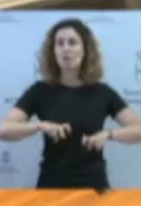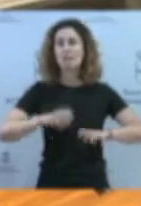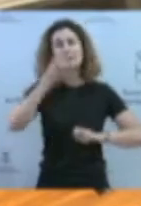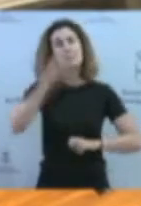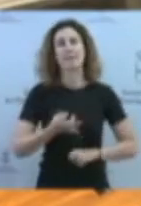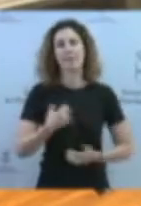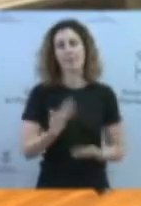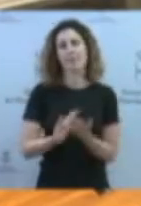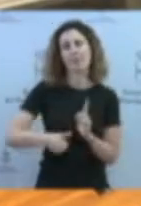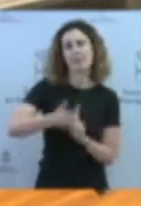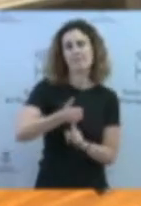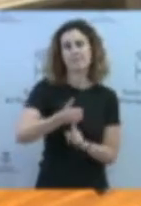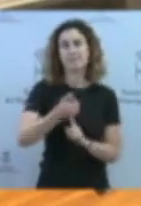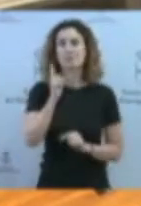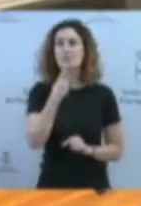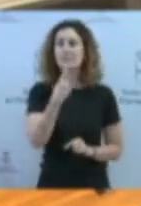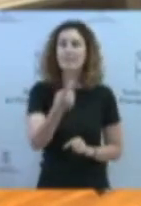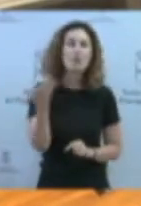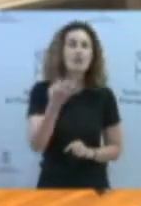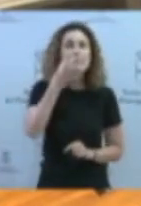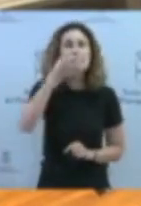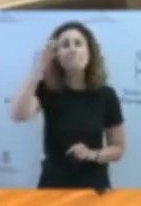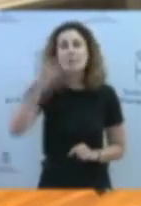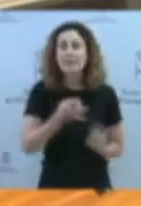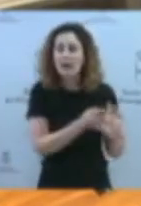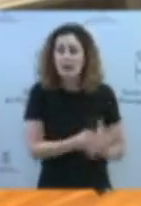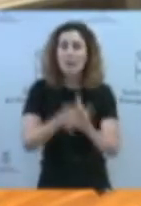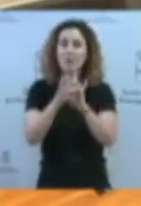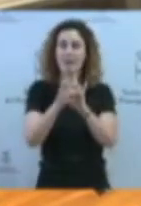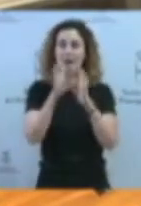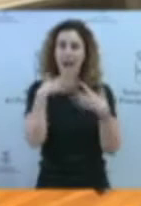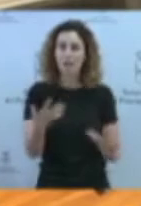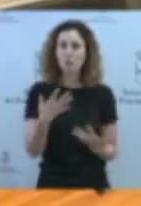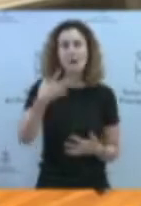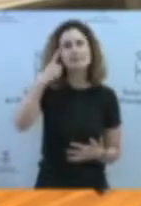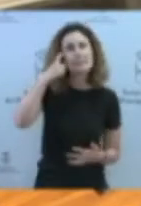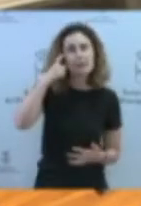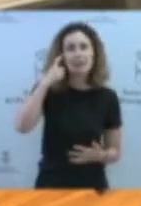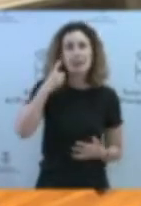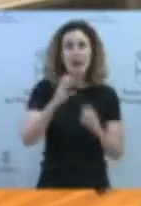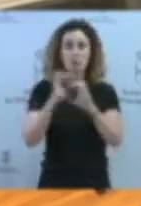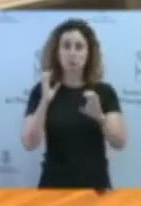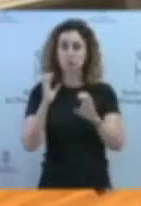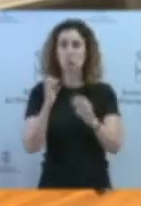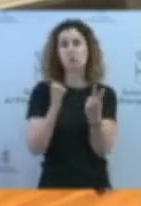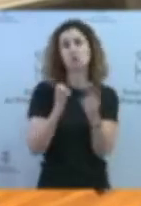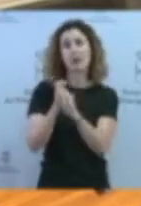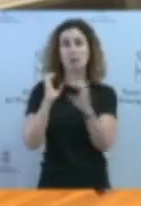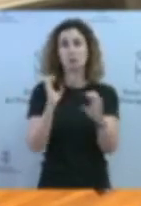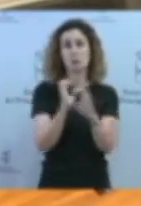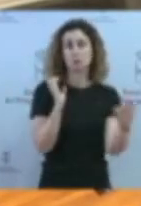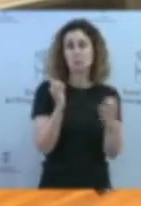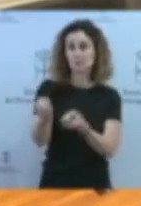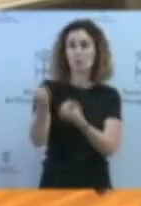verdad sobre lo que en este momento sé. Un autobús, dos autobuses, efectivamente se nos comunica la imposibilidad de poder